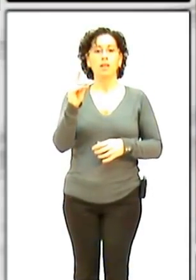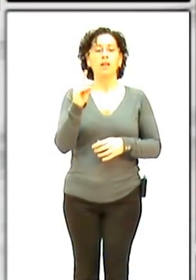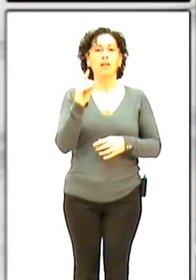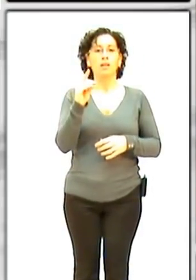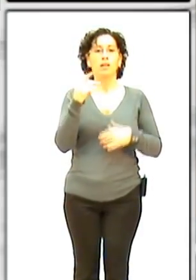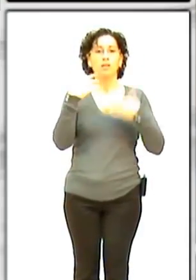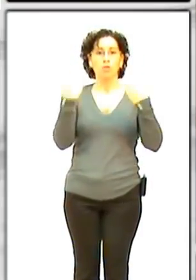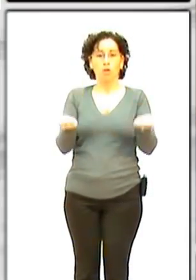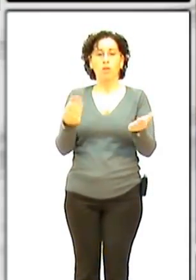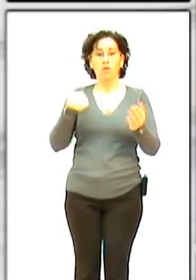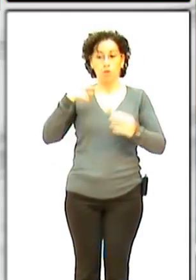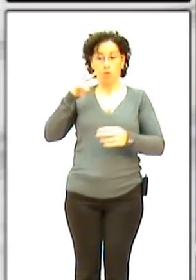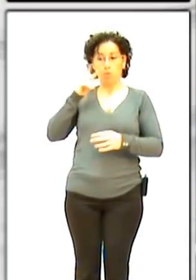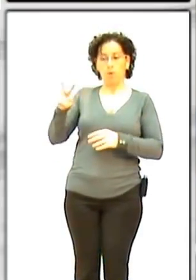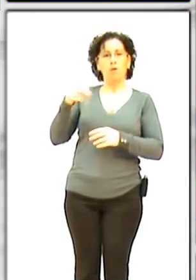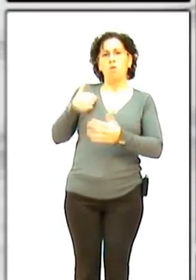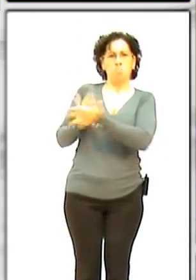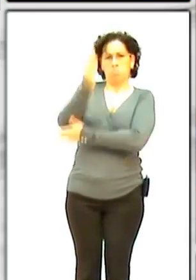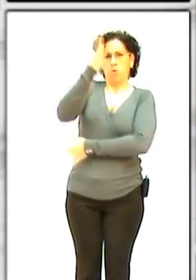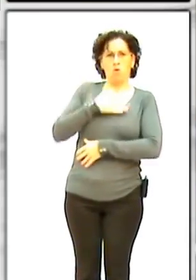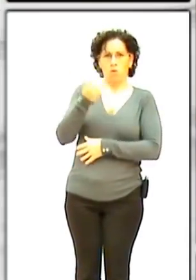no te la voy a cortar, José Luis,